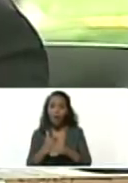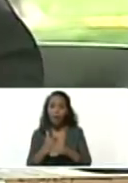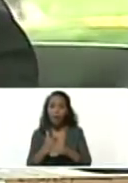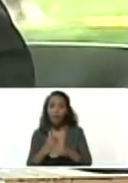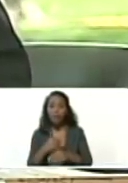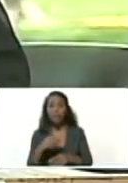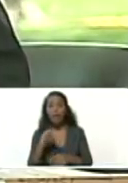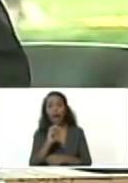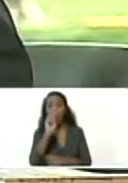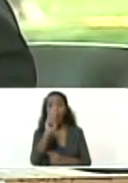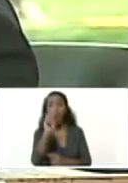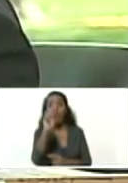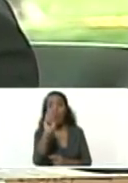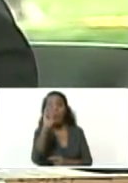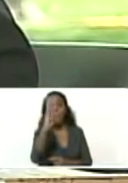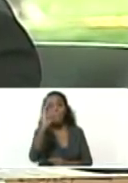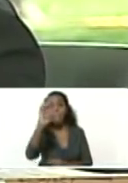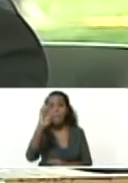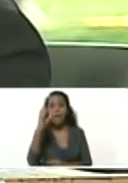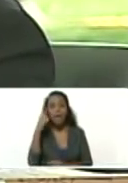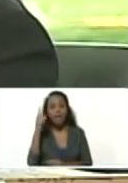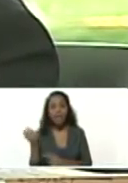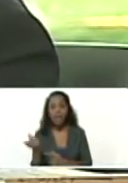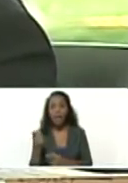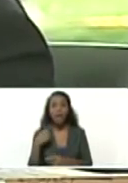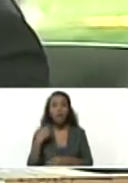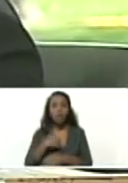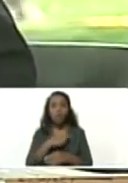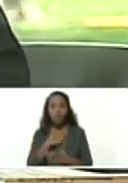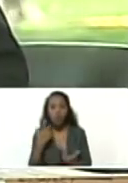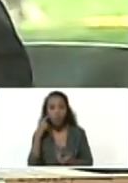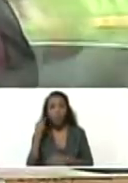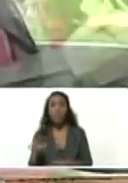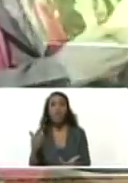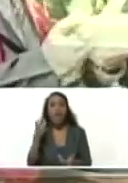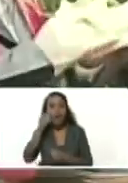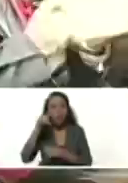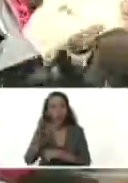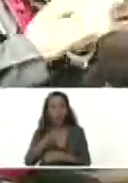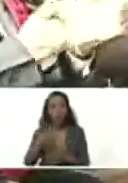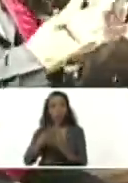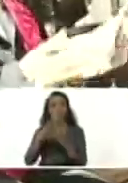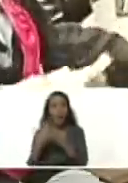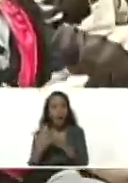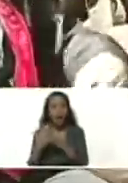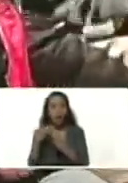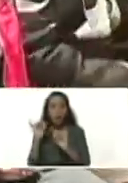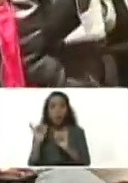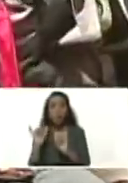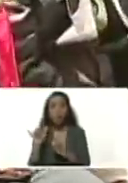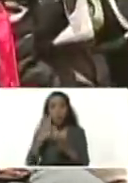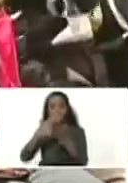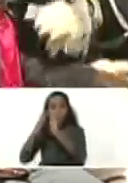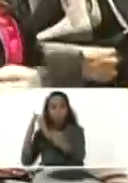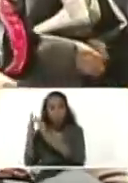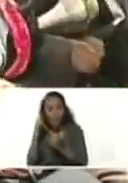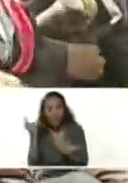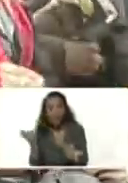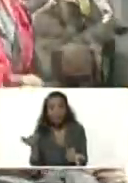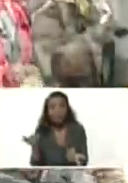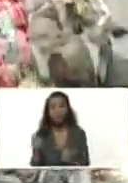urbe, la mayoría somos pastores del pueblo, del barrio, de la comunidad, pastores de la comuna.